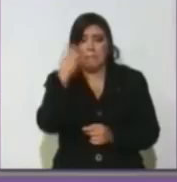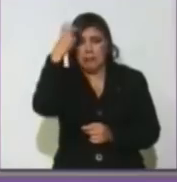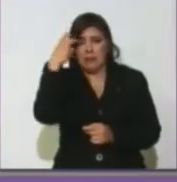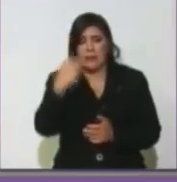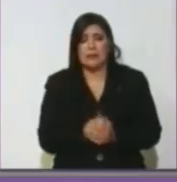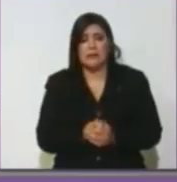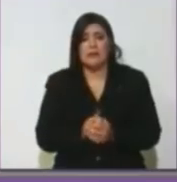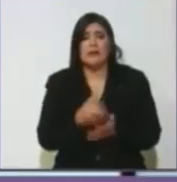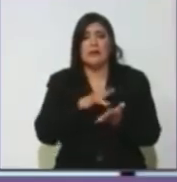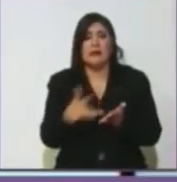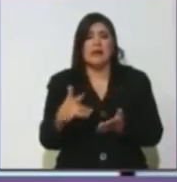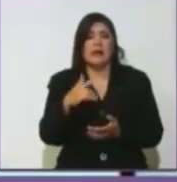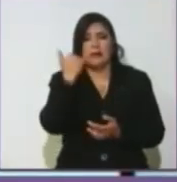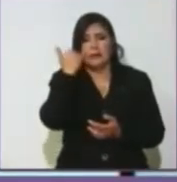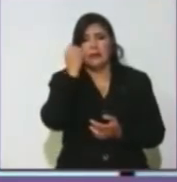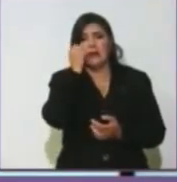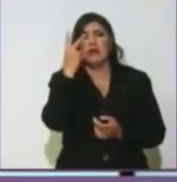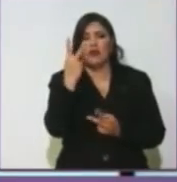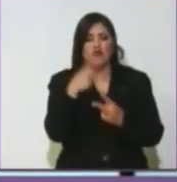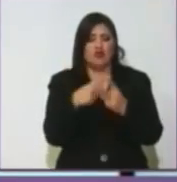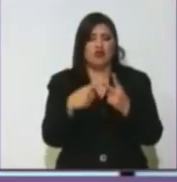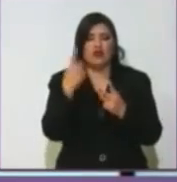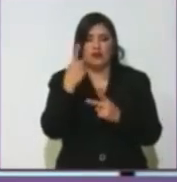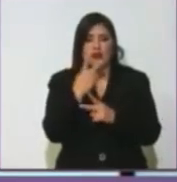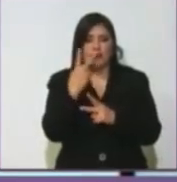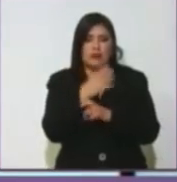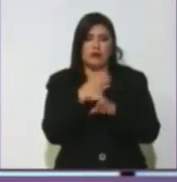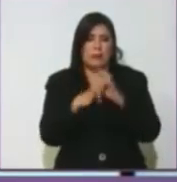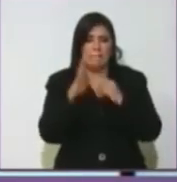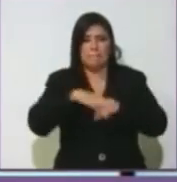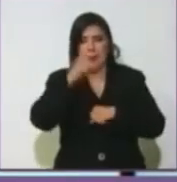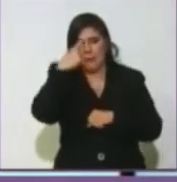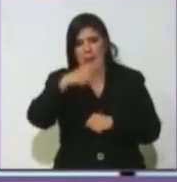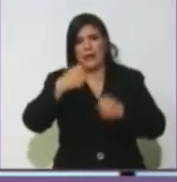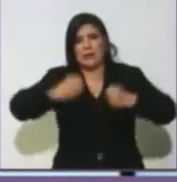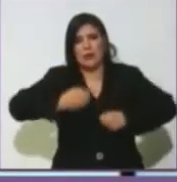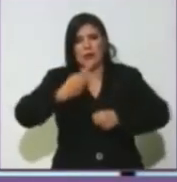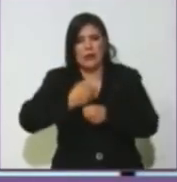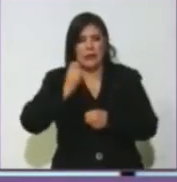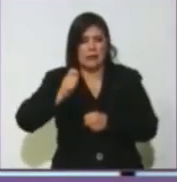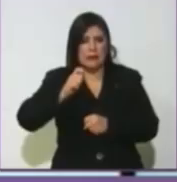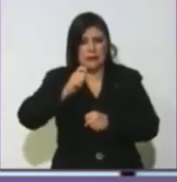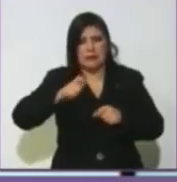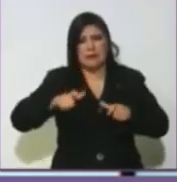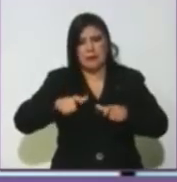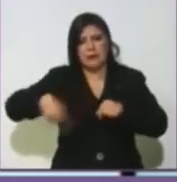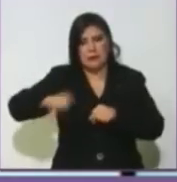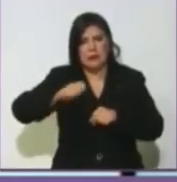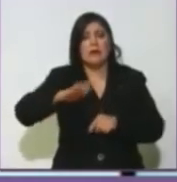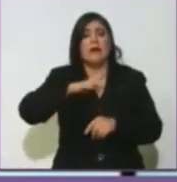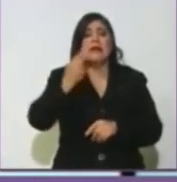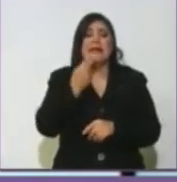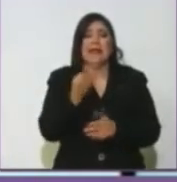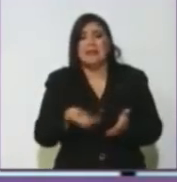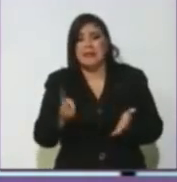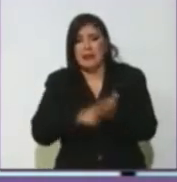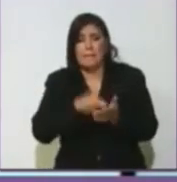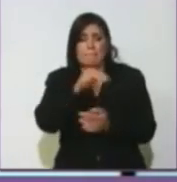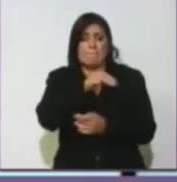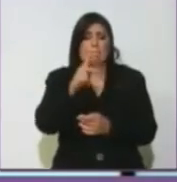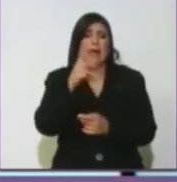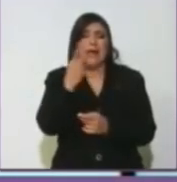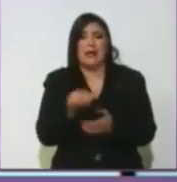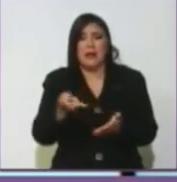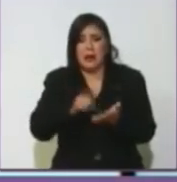atrás javier dos cosas más en materia seguridad pública tenemos que duplicar el número de ministerios públicos